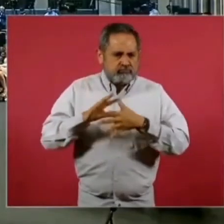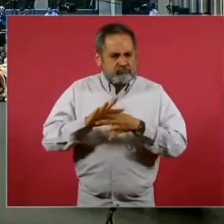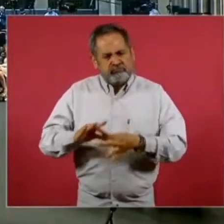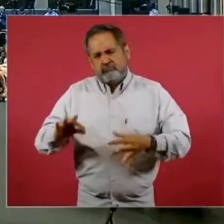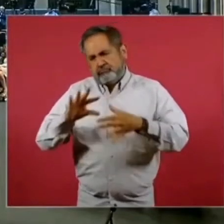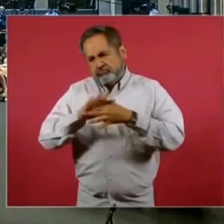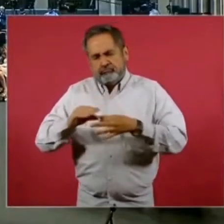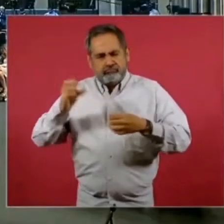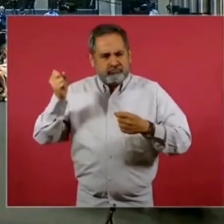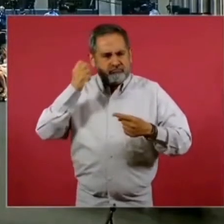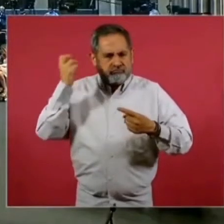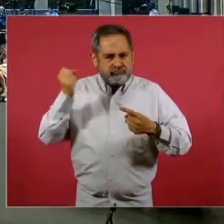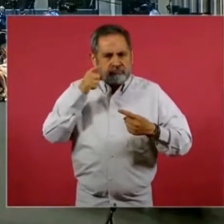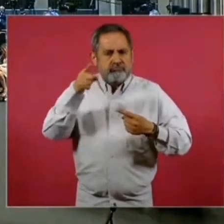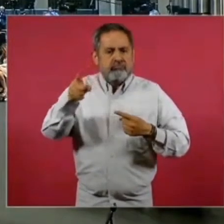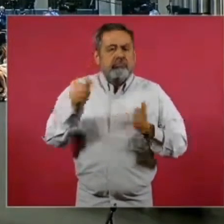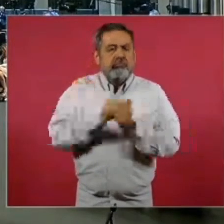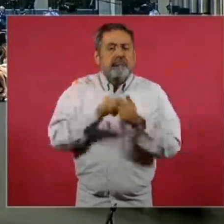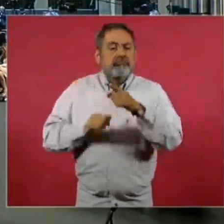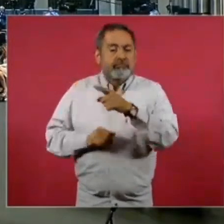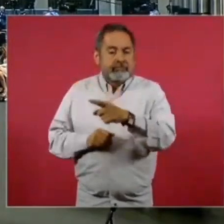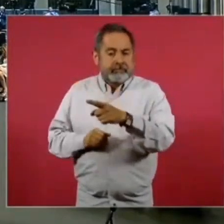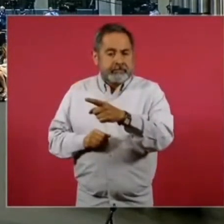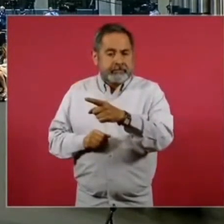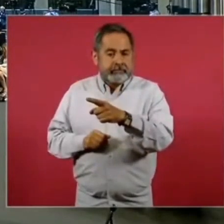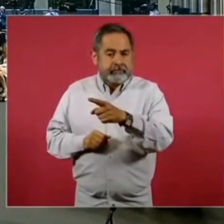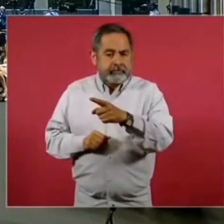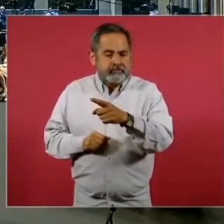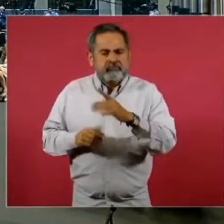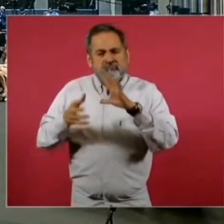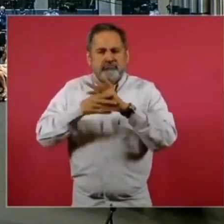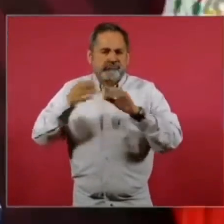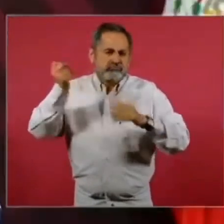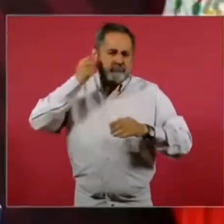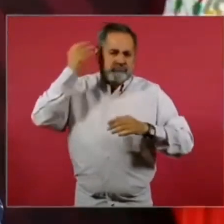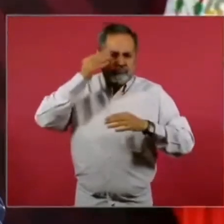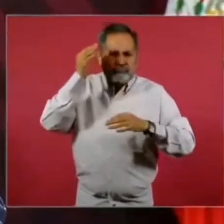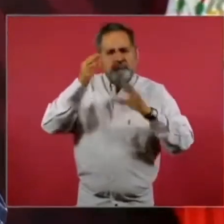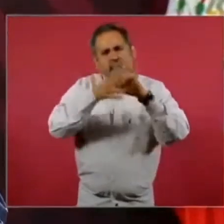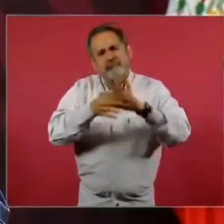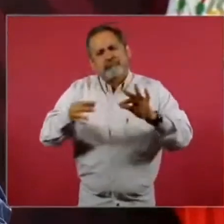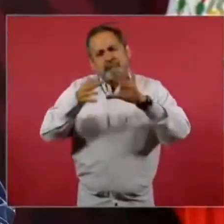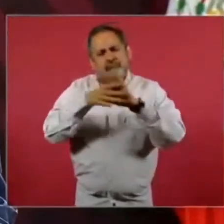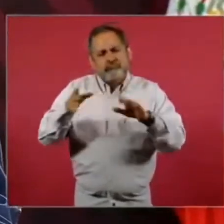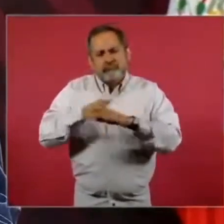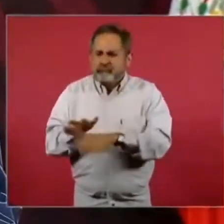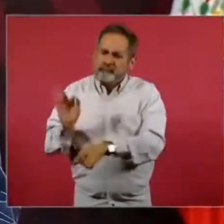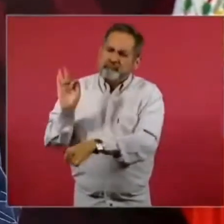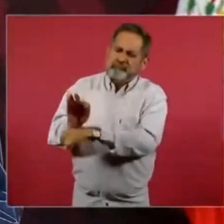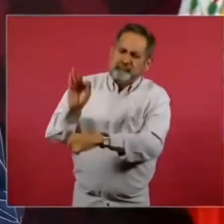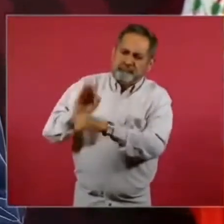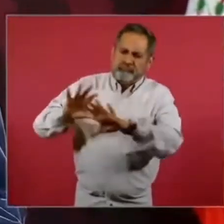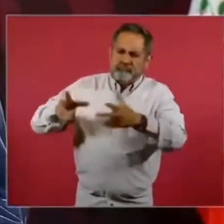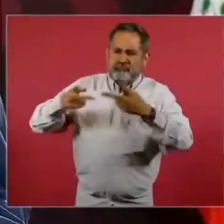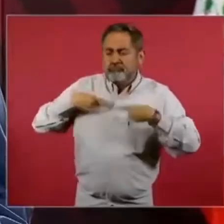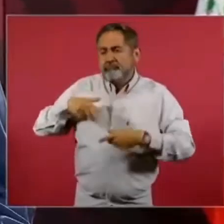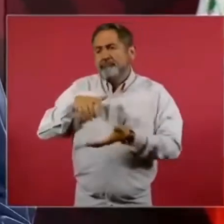Guanajuato con homilía un discurso a favor de los